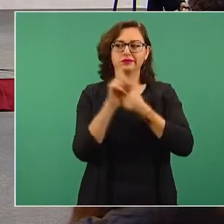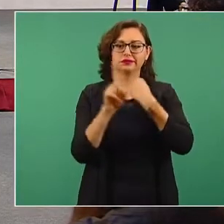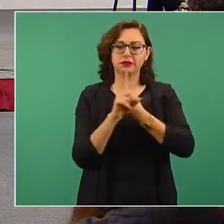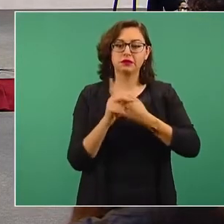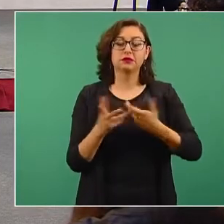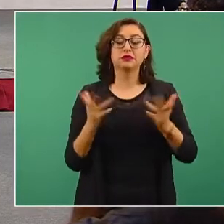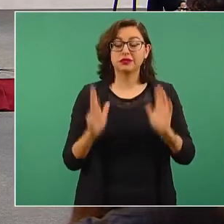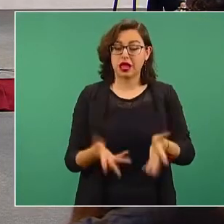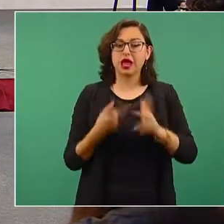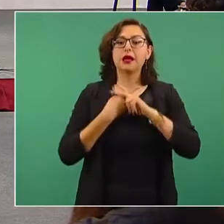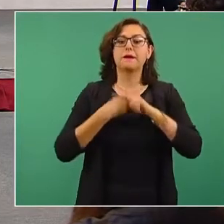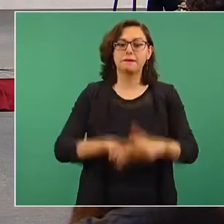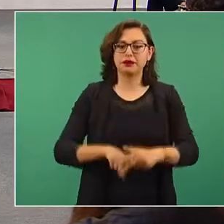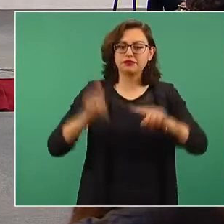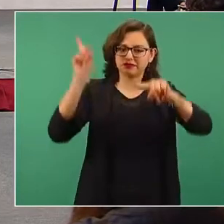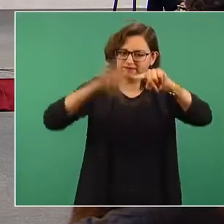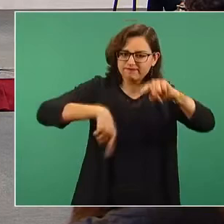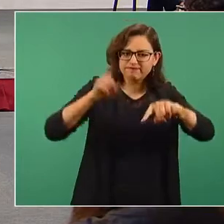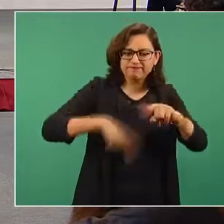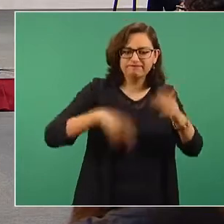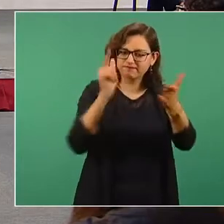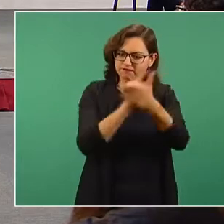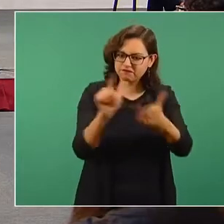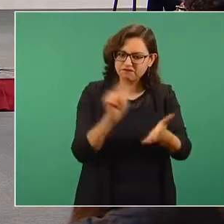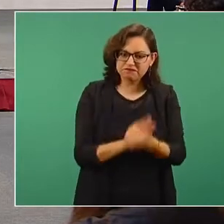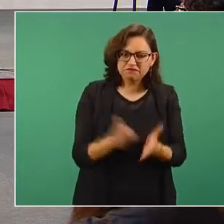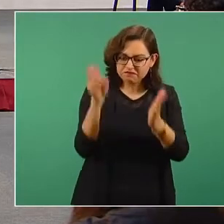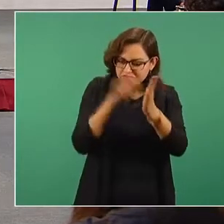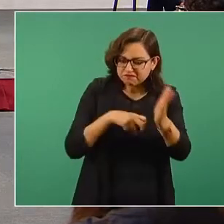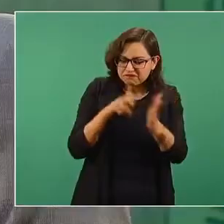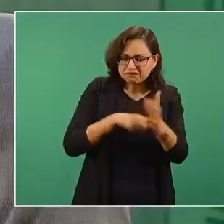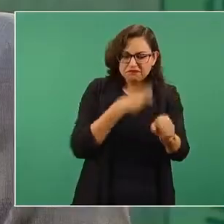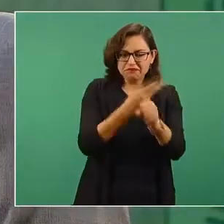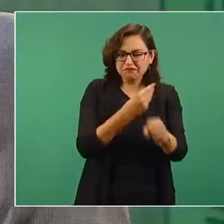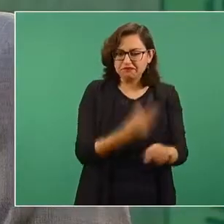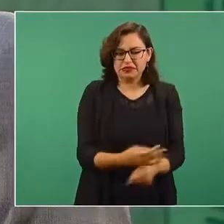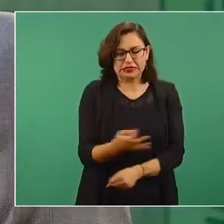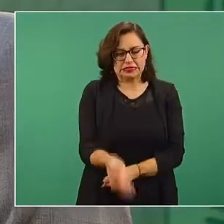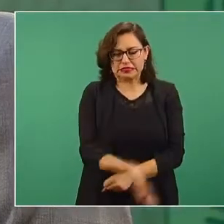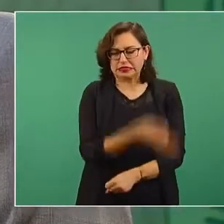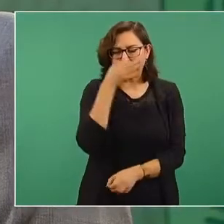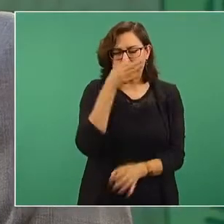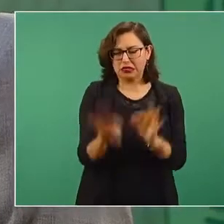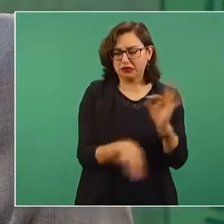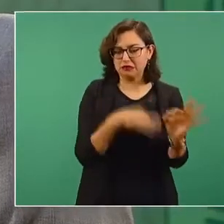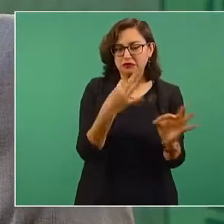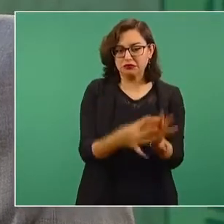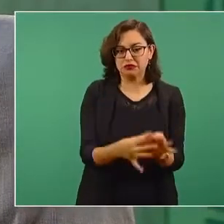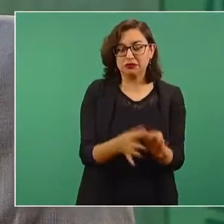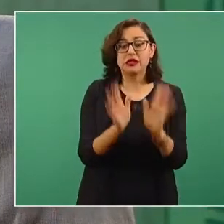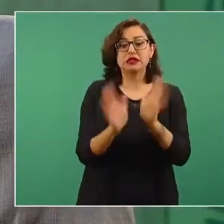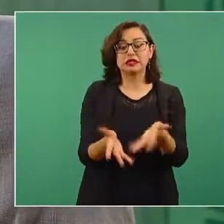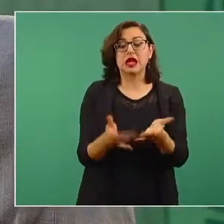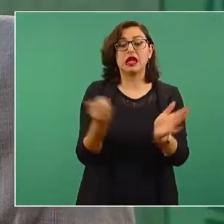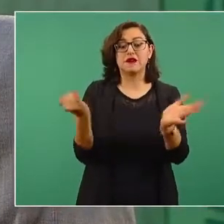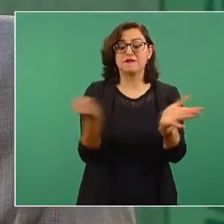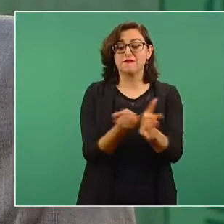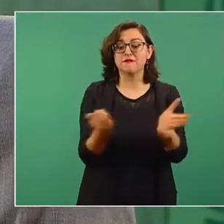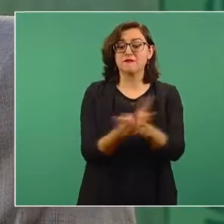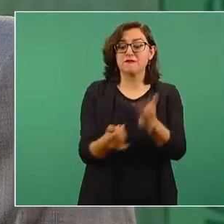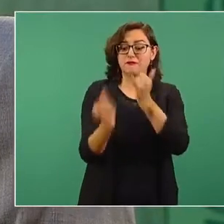además ya es delito grave la defraudación fiscal,